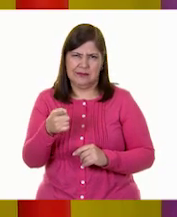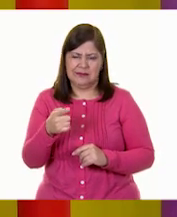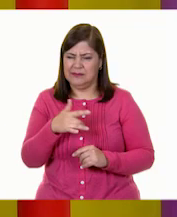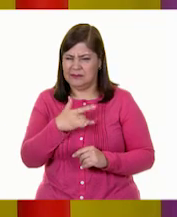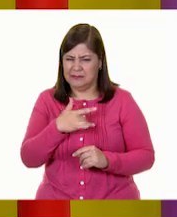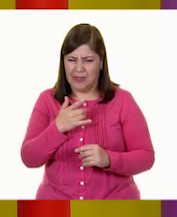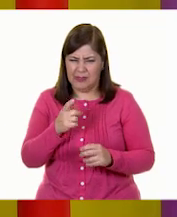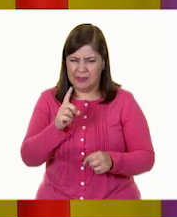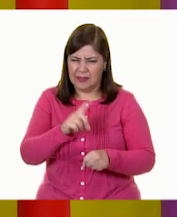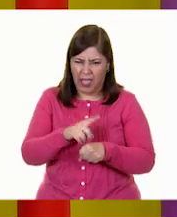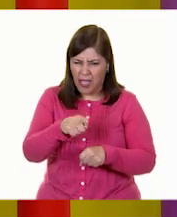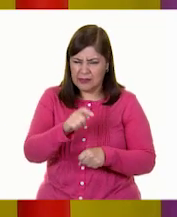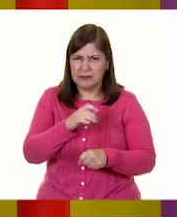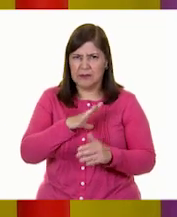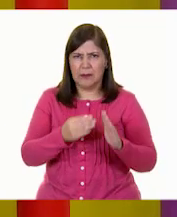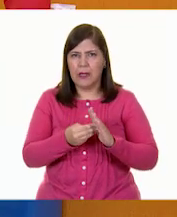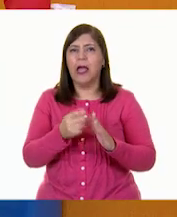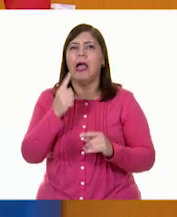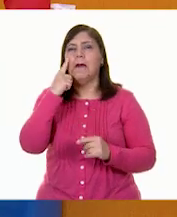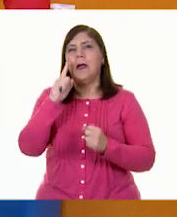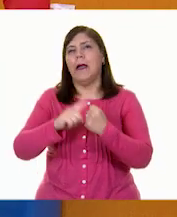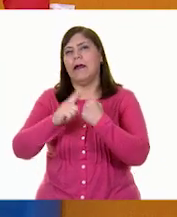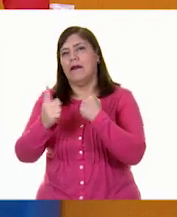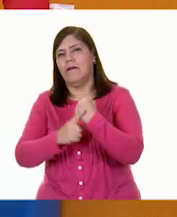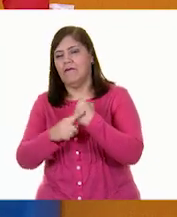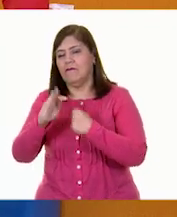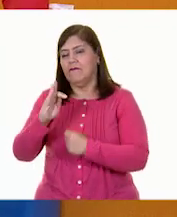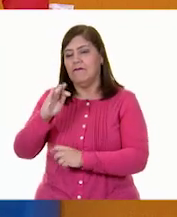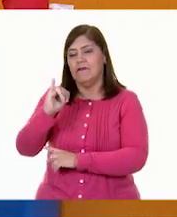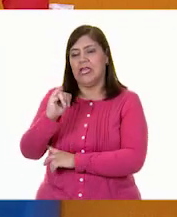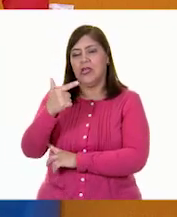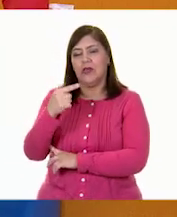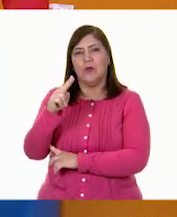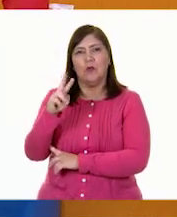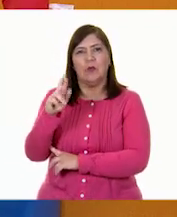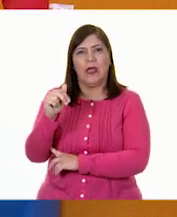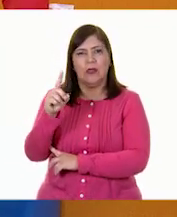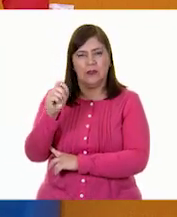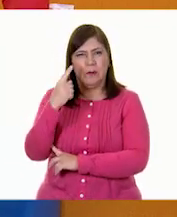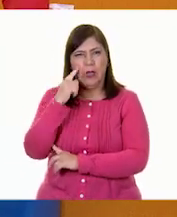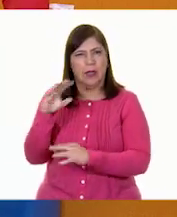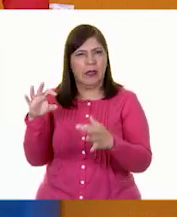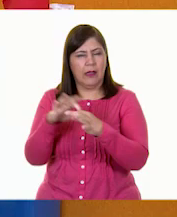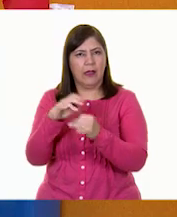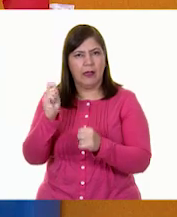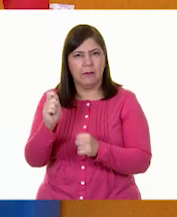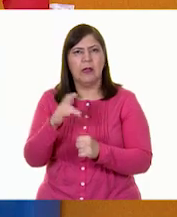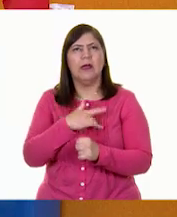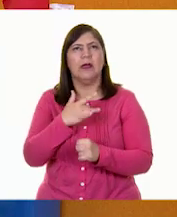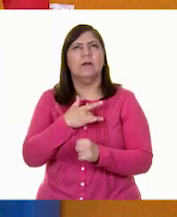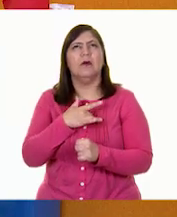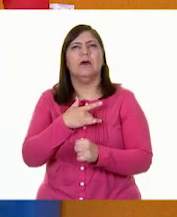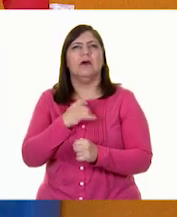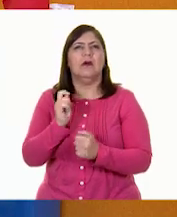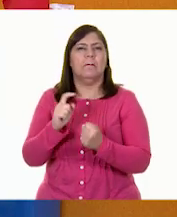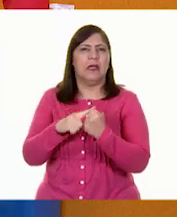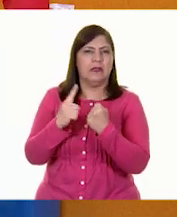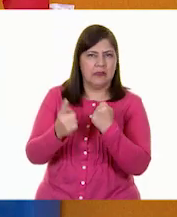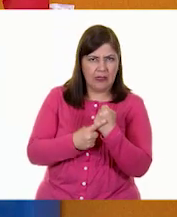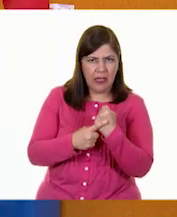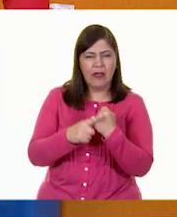el sentido figurado, ¿no? Ya. Acuérdate que también el sentido figurado tiene relación con esto de las metáforas, con esto de